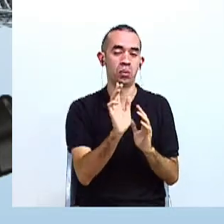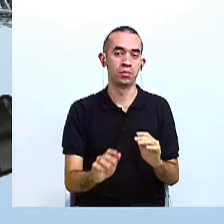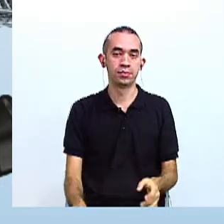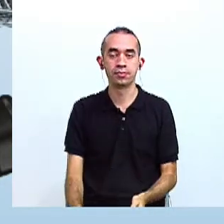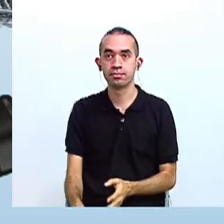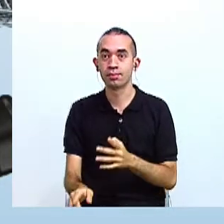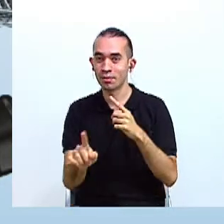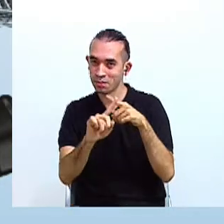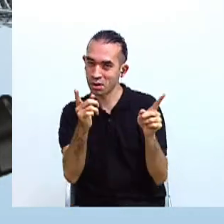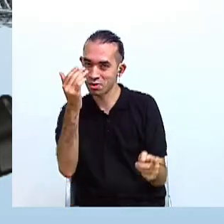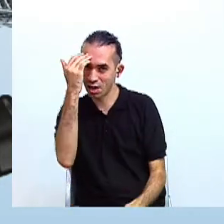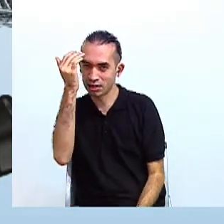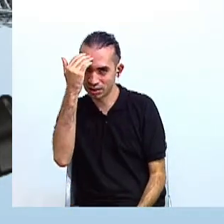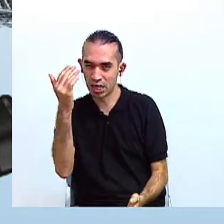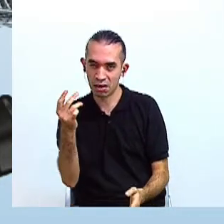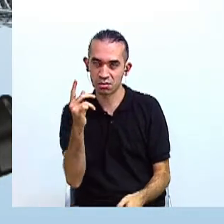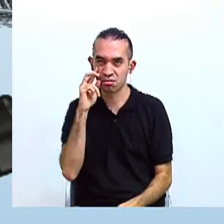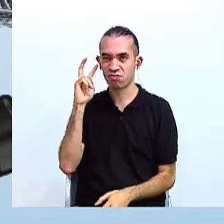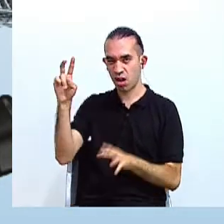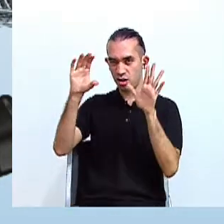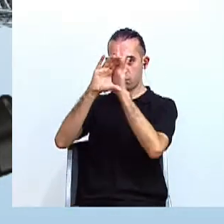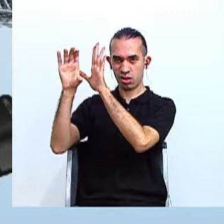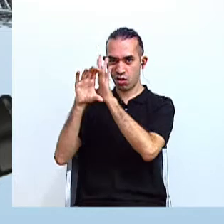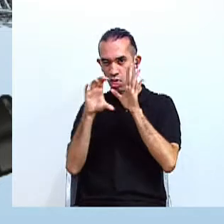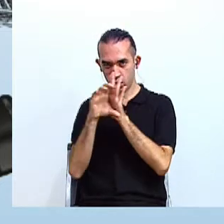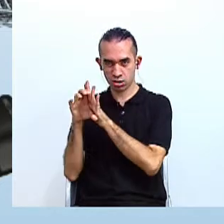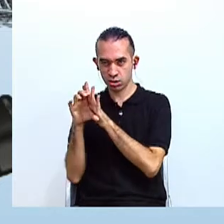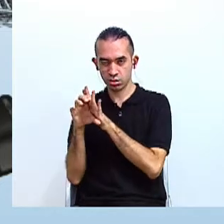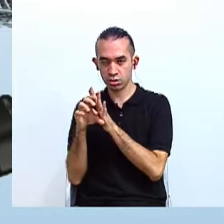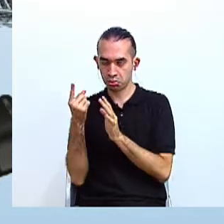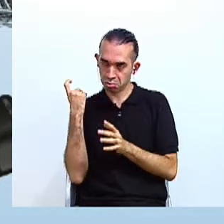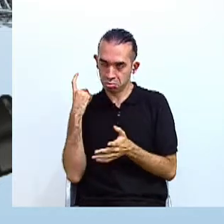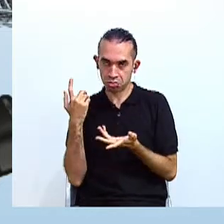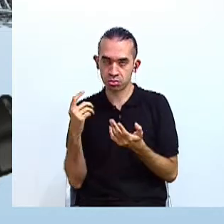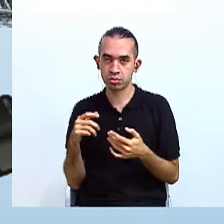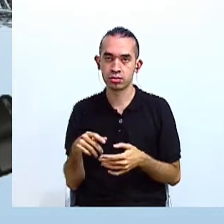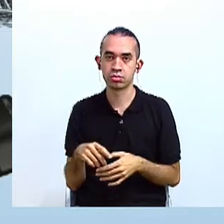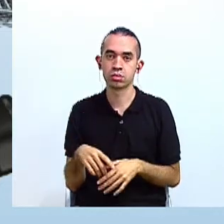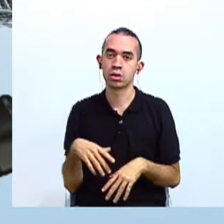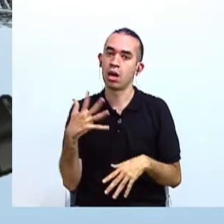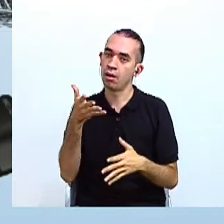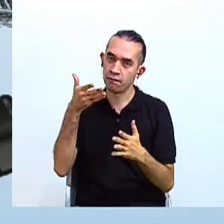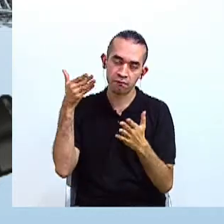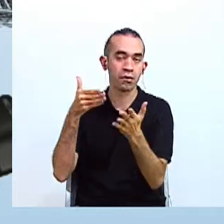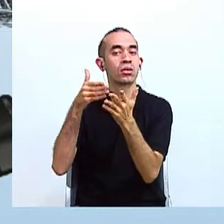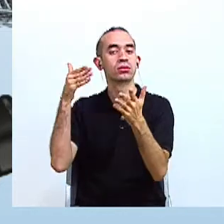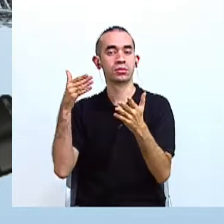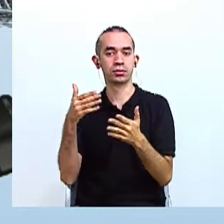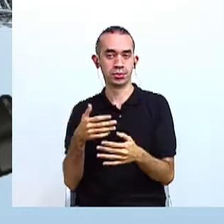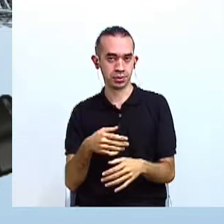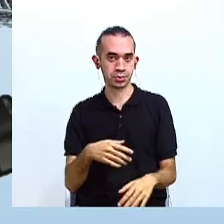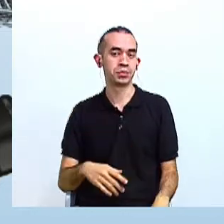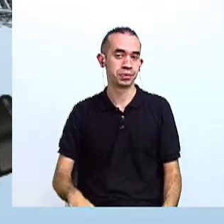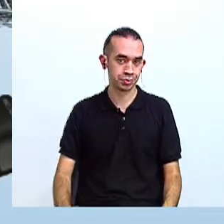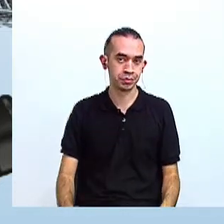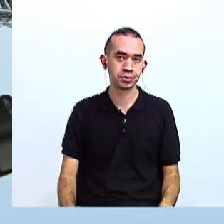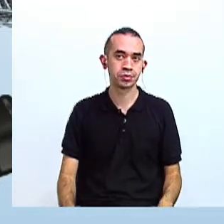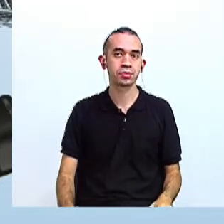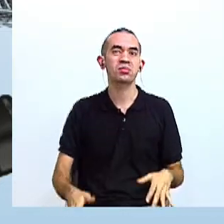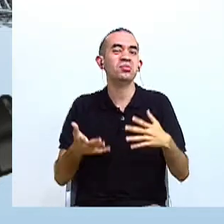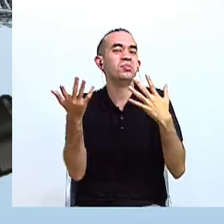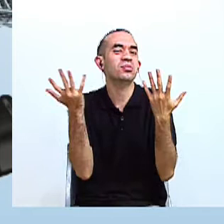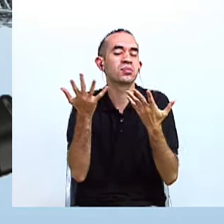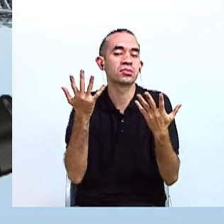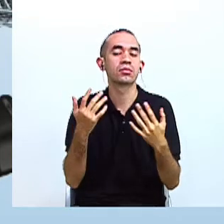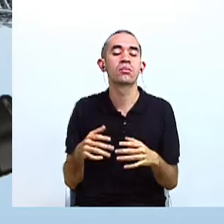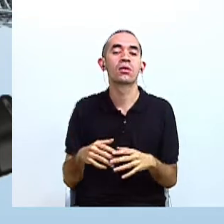acentuado, como podemos apreciar en estas imágenes, es muy reciente. Es muy significativo lo que sucede cuando se desarrolla en